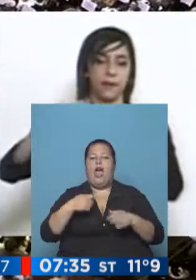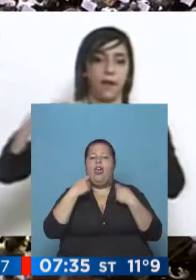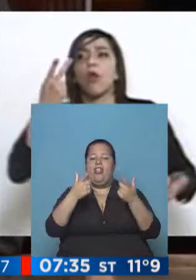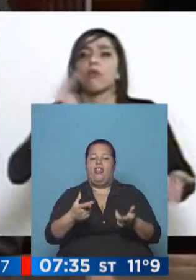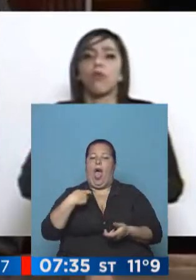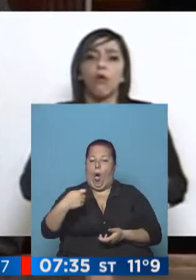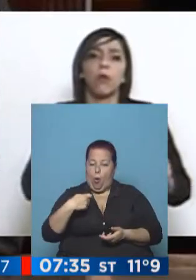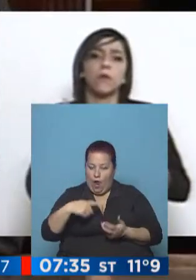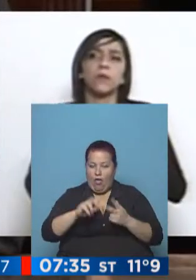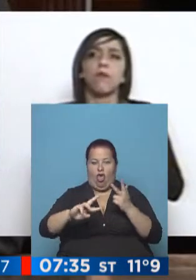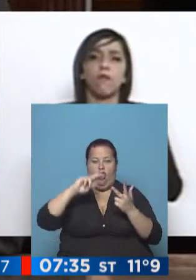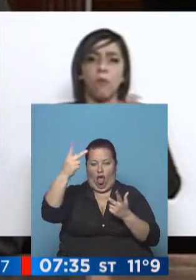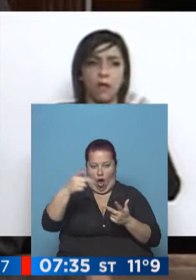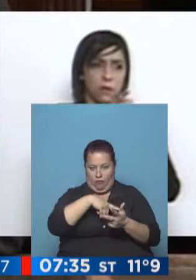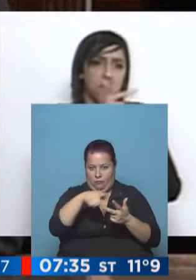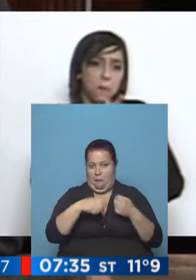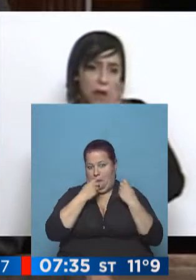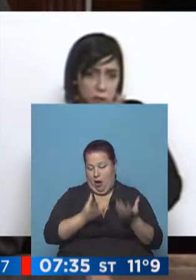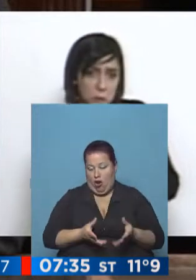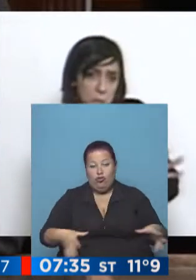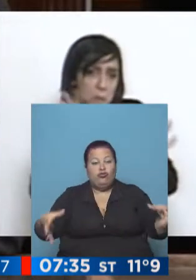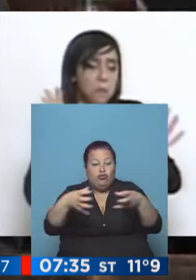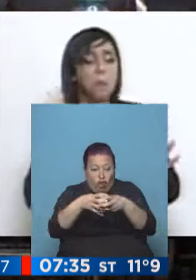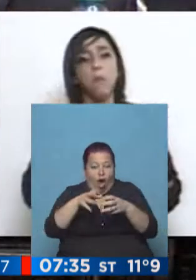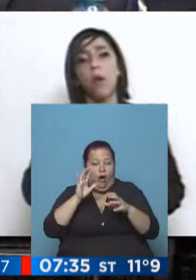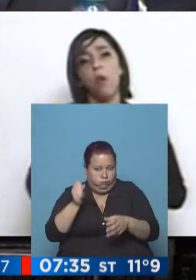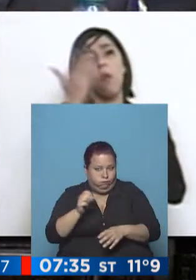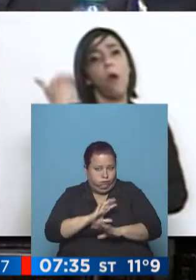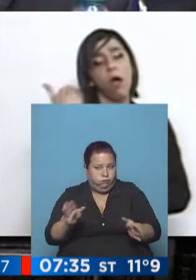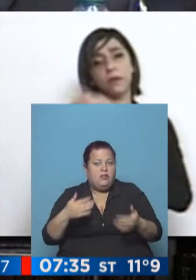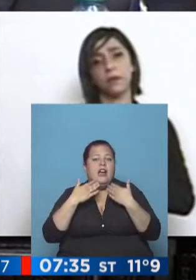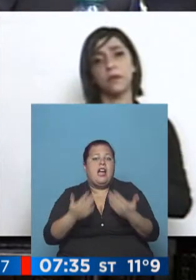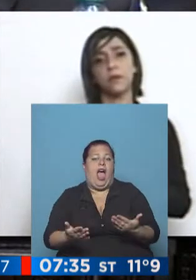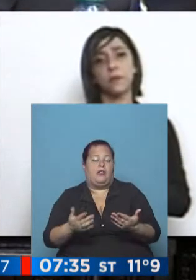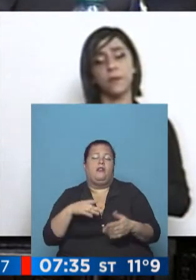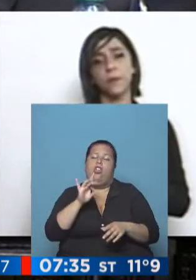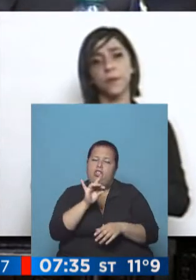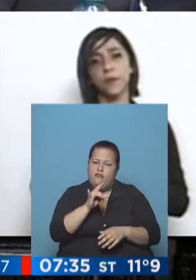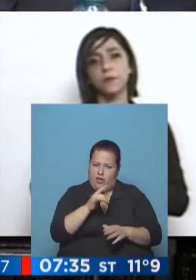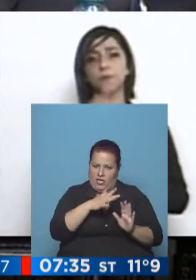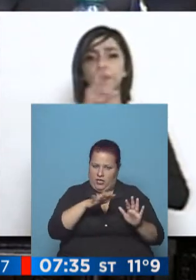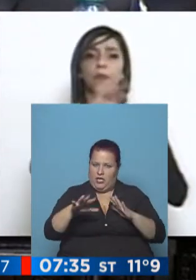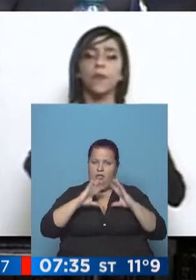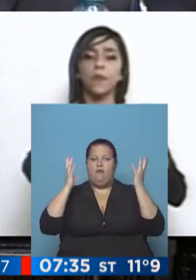beneficio de una jubilación es el doble. Todo esto ha pasado con toda la complejidad de estos escenarios mundiales.